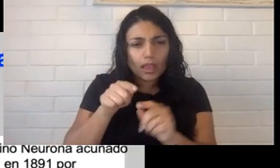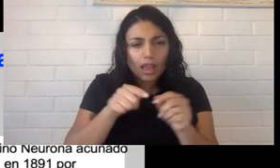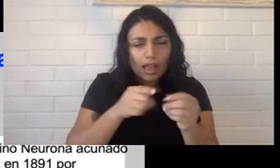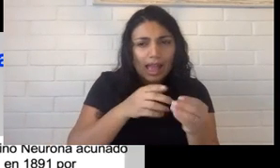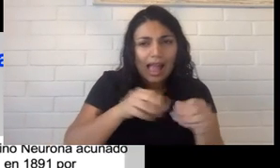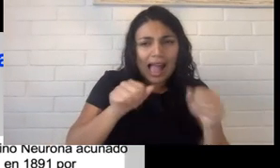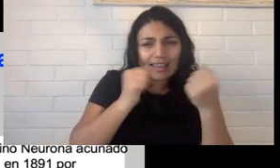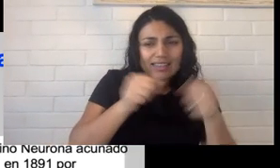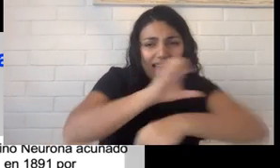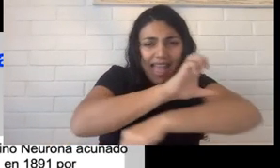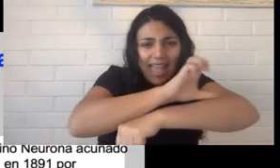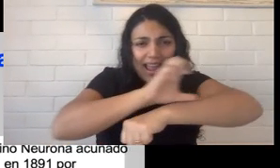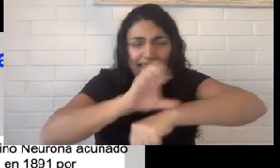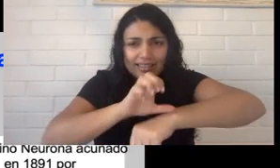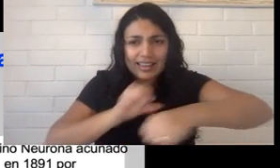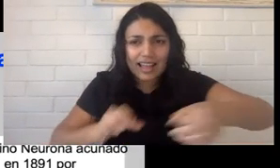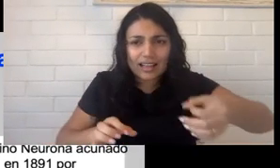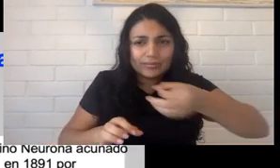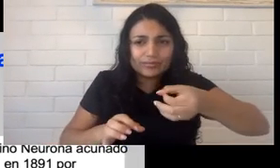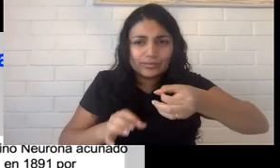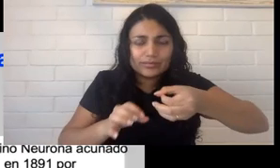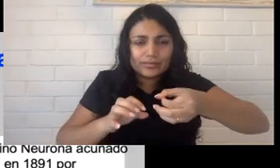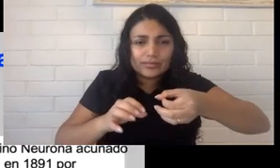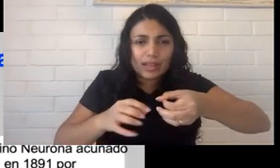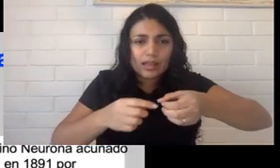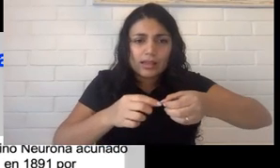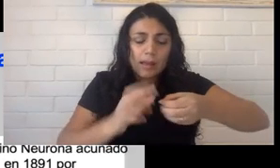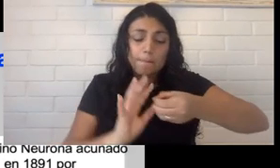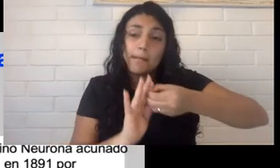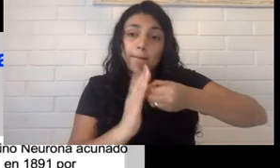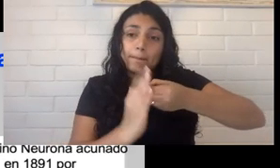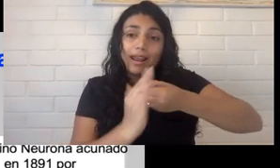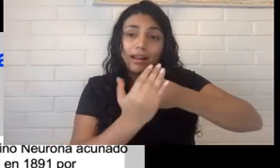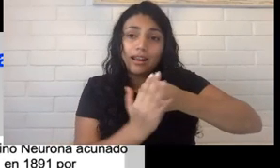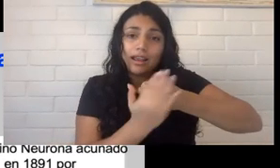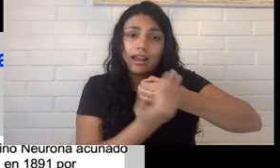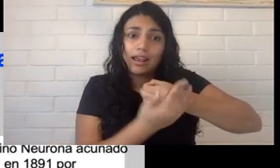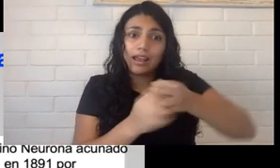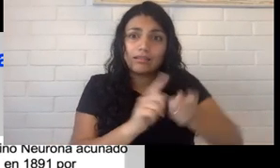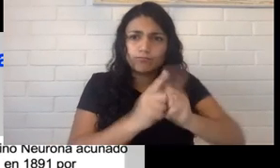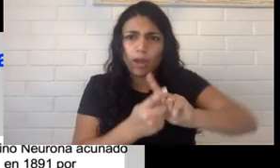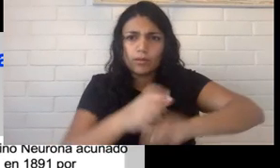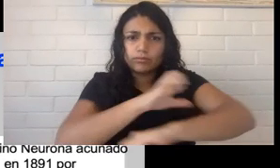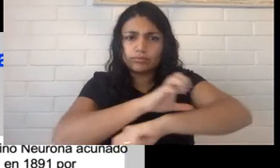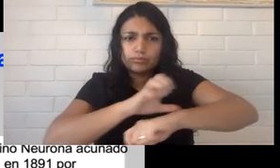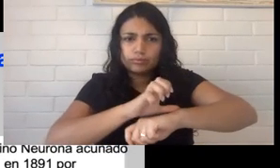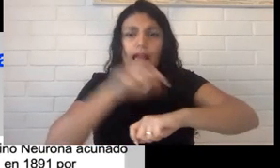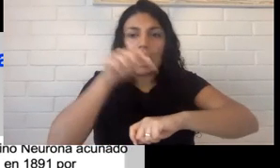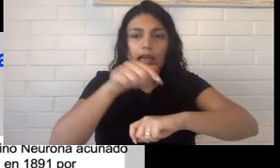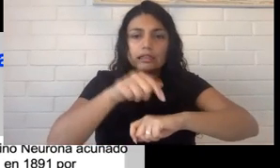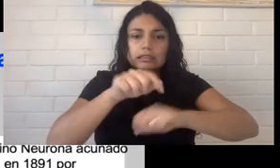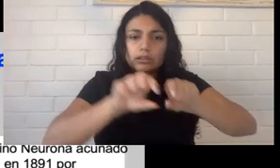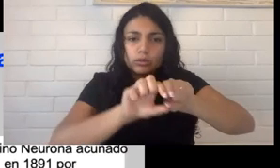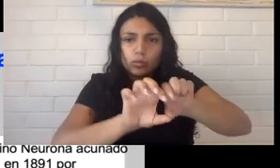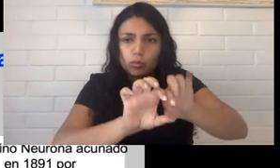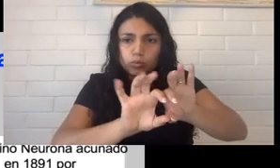de los cambios que se producen a través de la membrana, se produce en el cono axónico, que